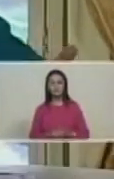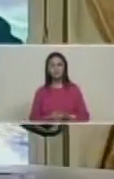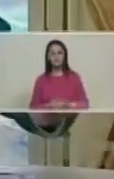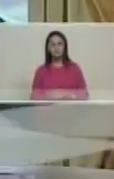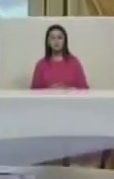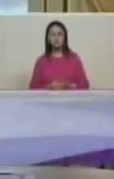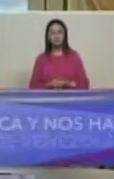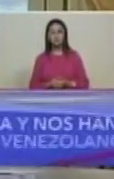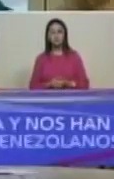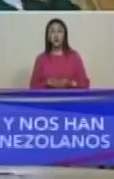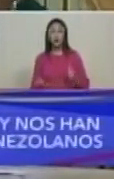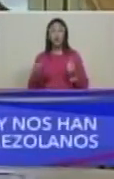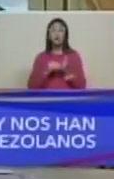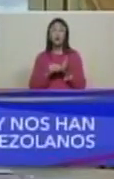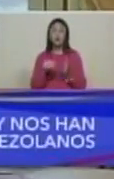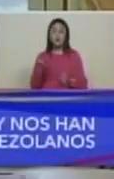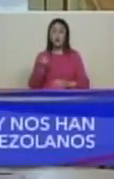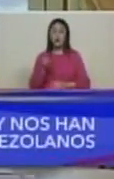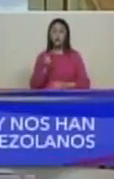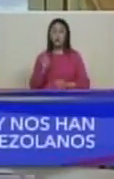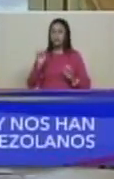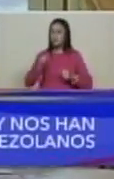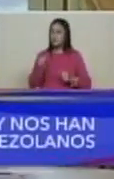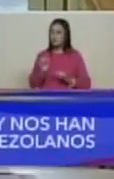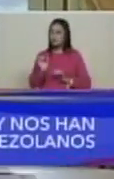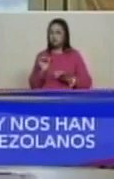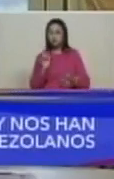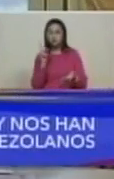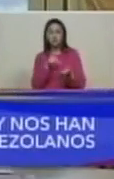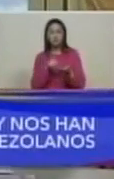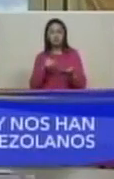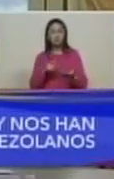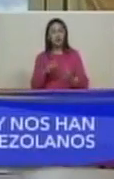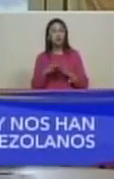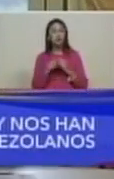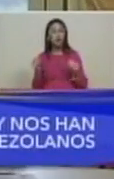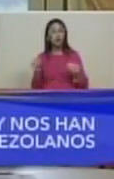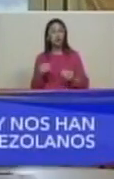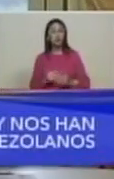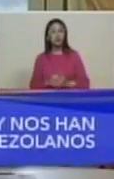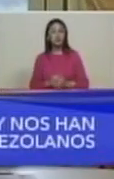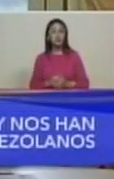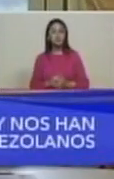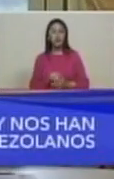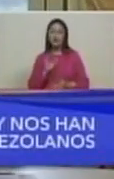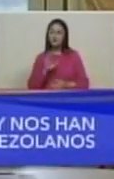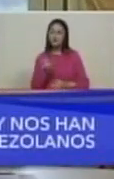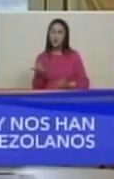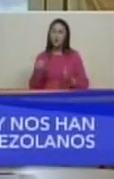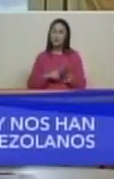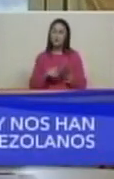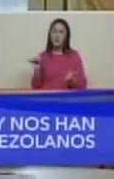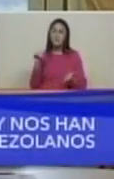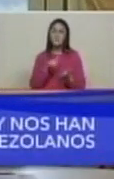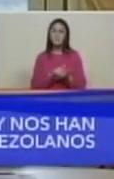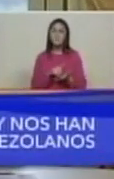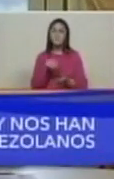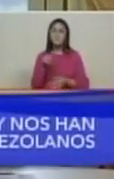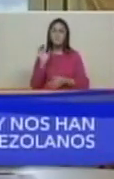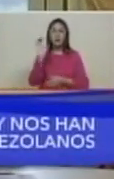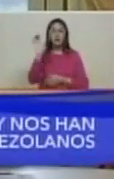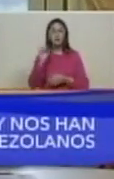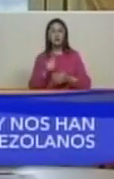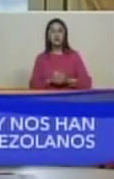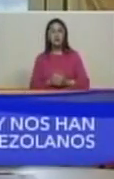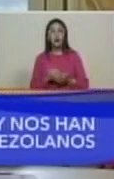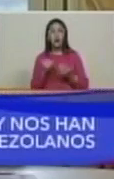Apenas dijimos vuelta a la patria, se vinieron todos. Y así debe ser el plan vuelta a la patria, ahora es